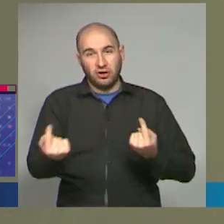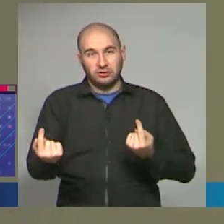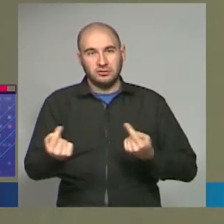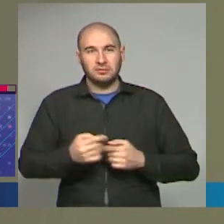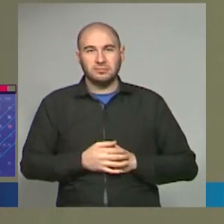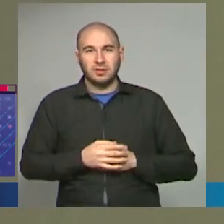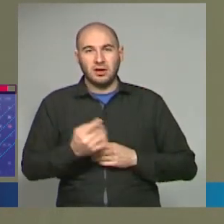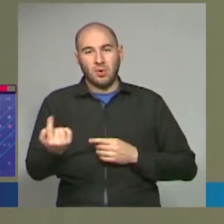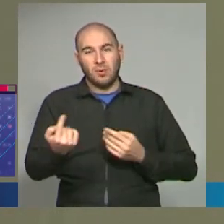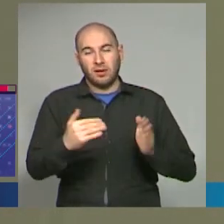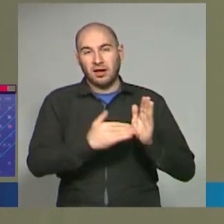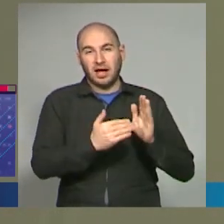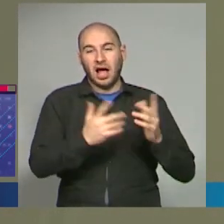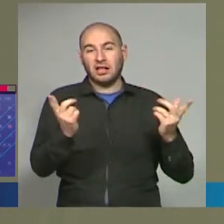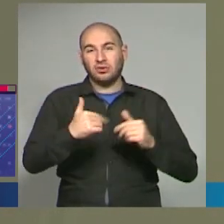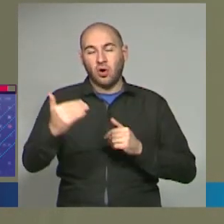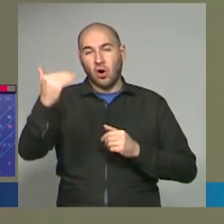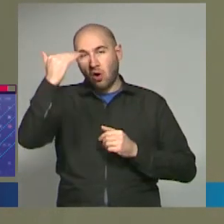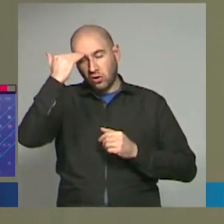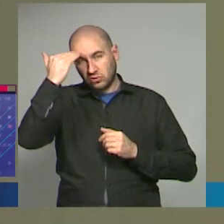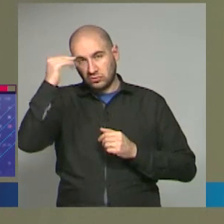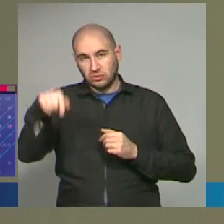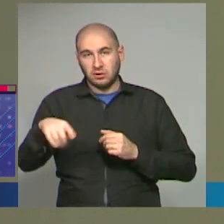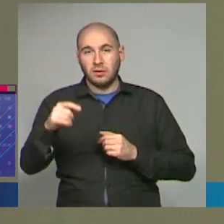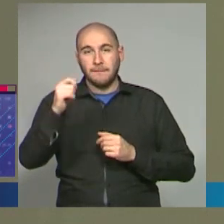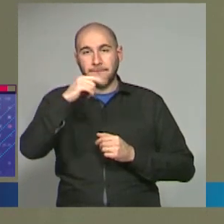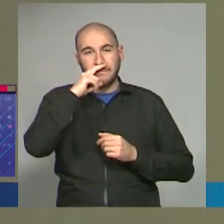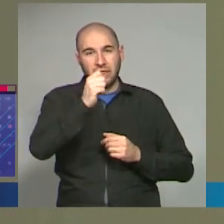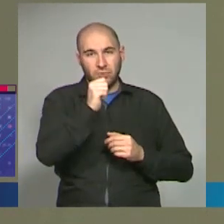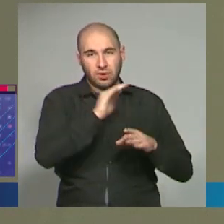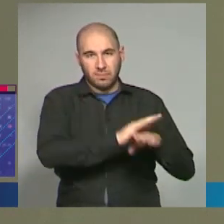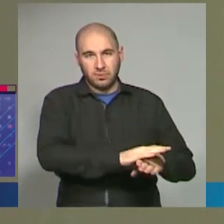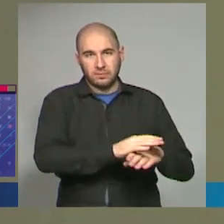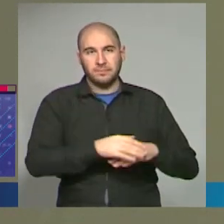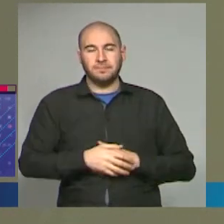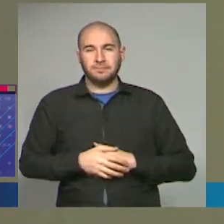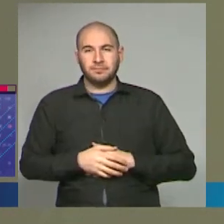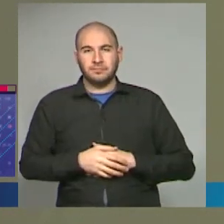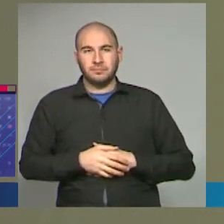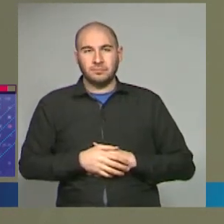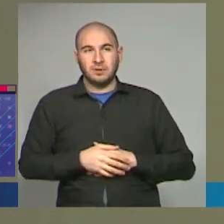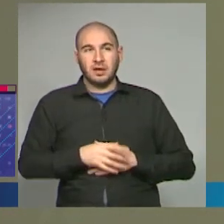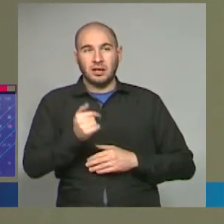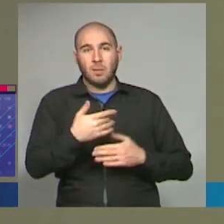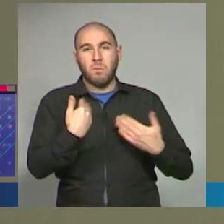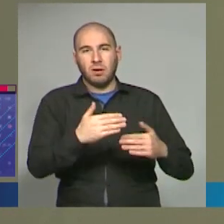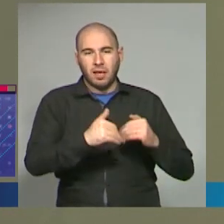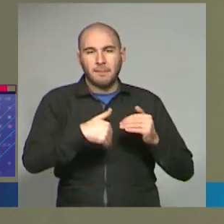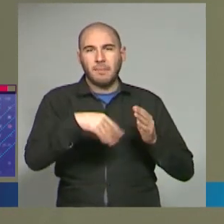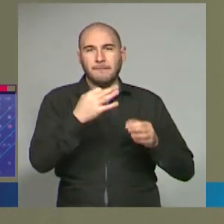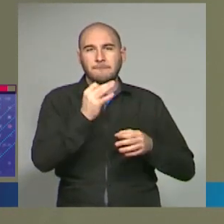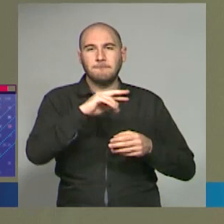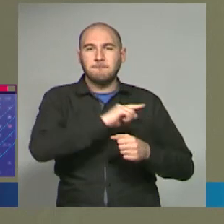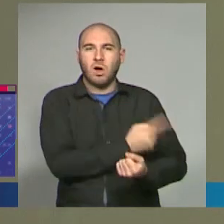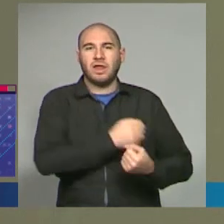uno apoyándose en la Asamblea Constituyente, que es el caso de Maduro, que le da facultades extraordinarias, ¿no es